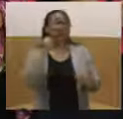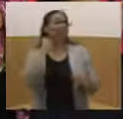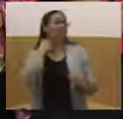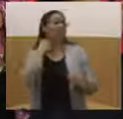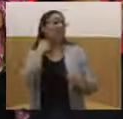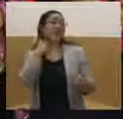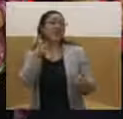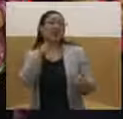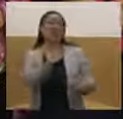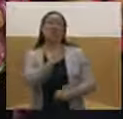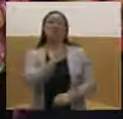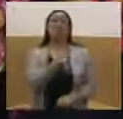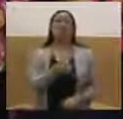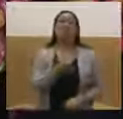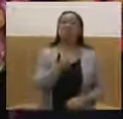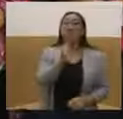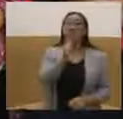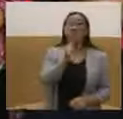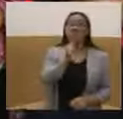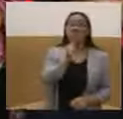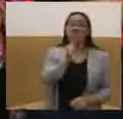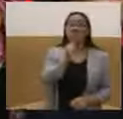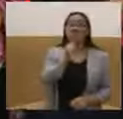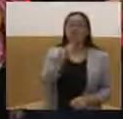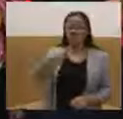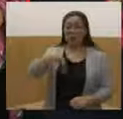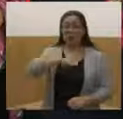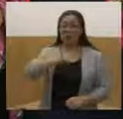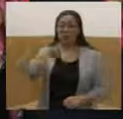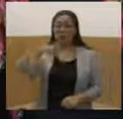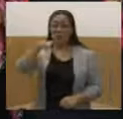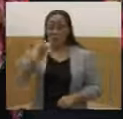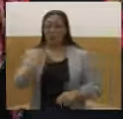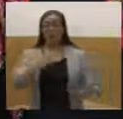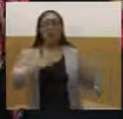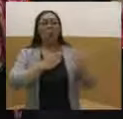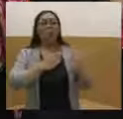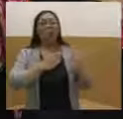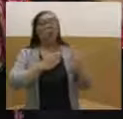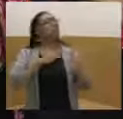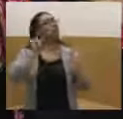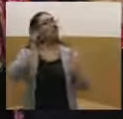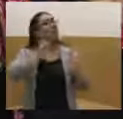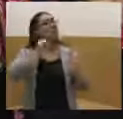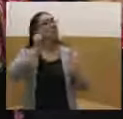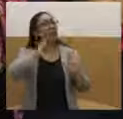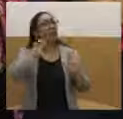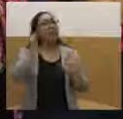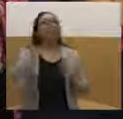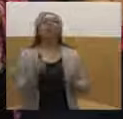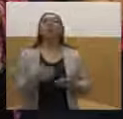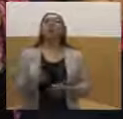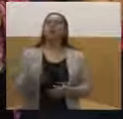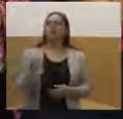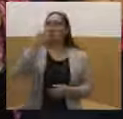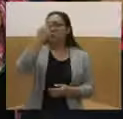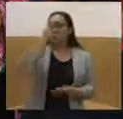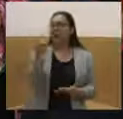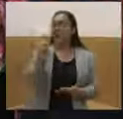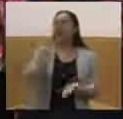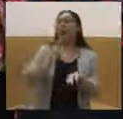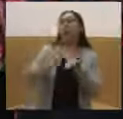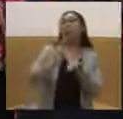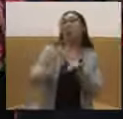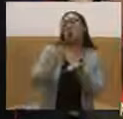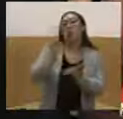el PRI, dejamos claro, el compromiso de nosotros ha sido siempre a favor de las mujeres. El